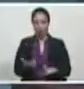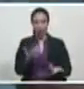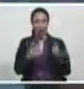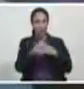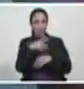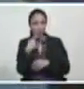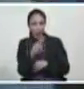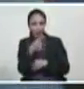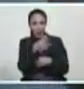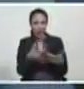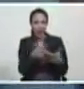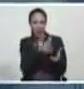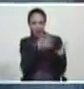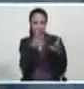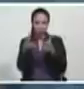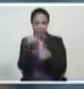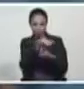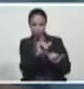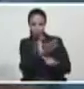política lo que ellos hacen.